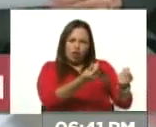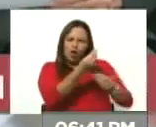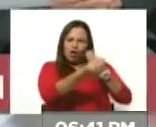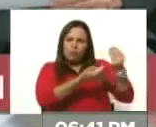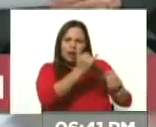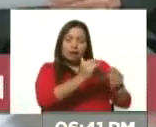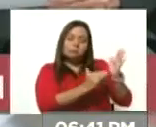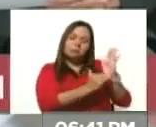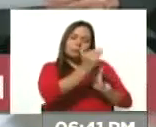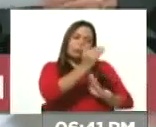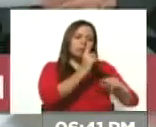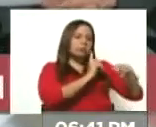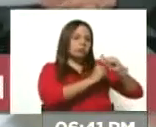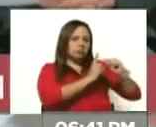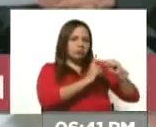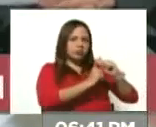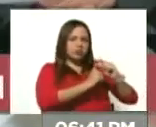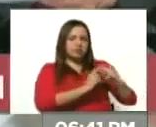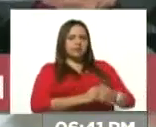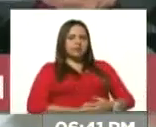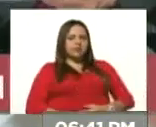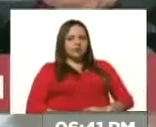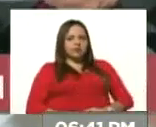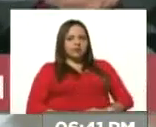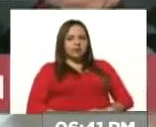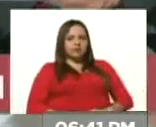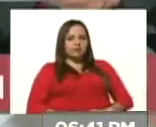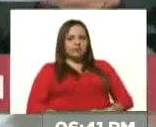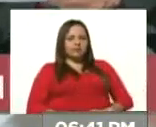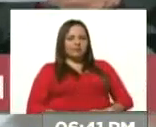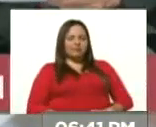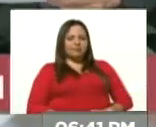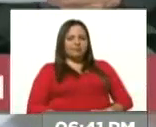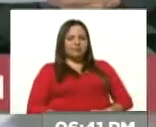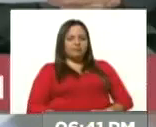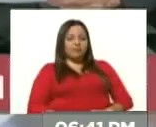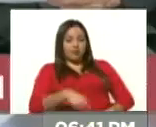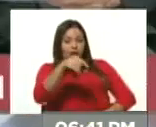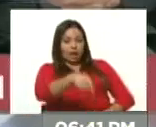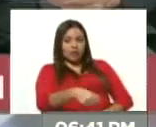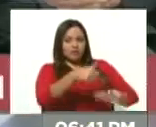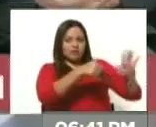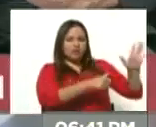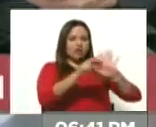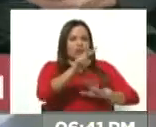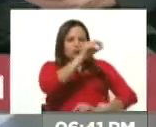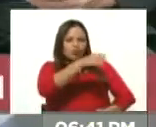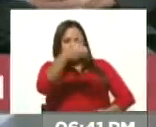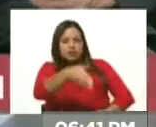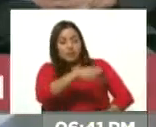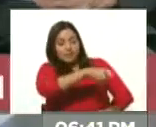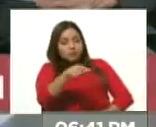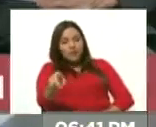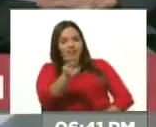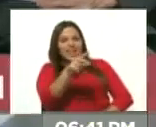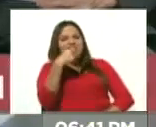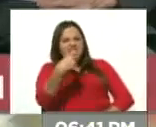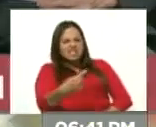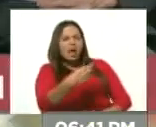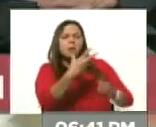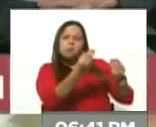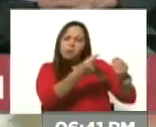de la percepción positiva de la situación económica del país aquí 62 por ciento de los venezolanos considera muy buena